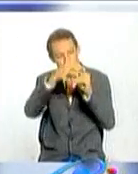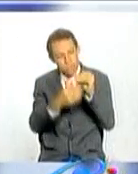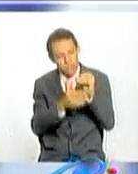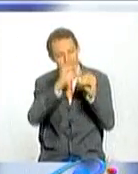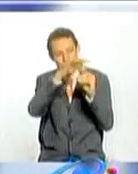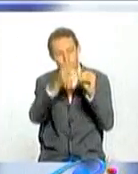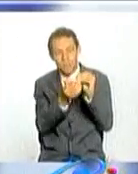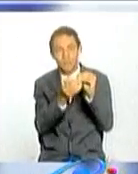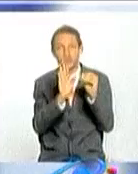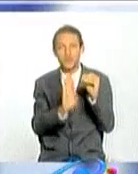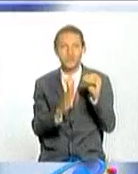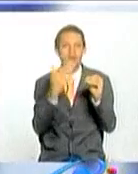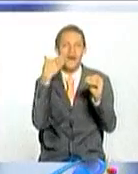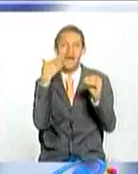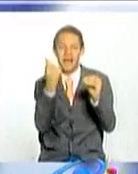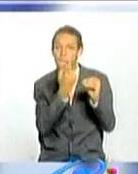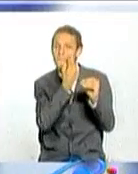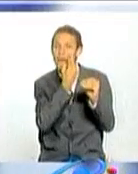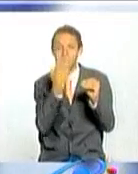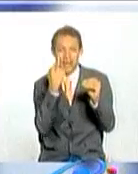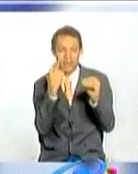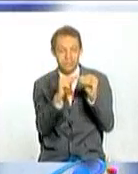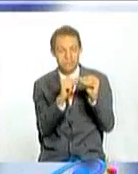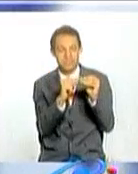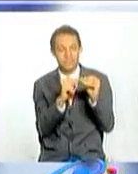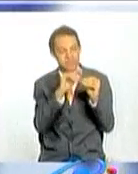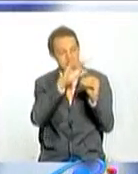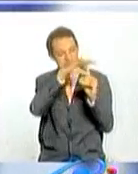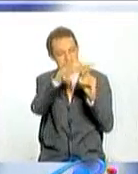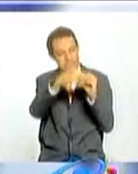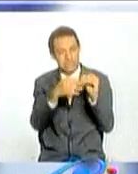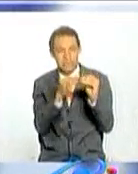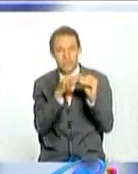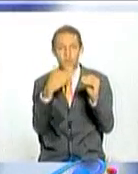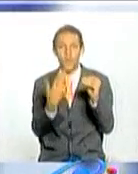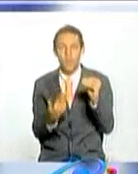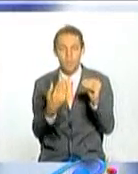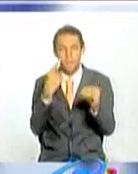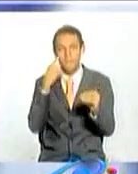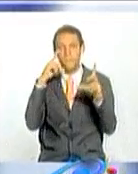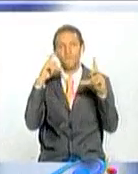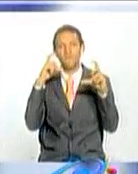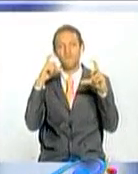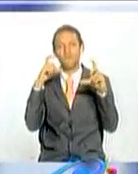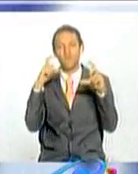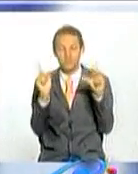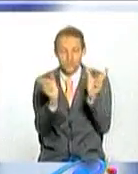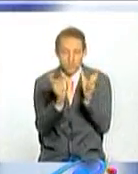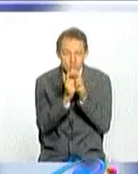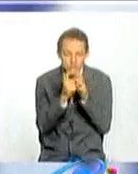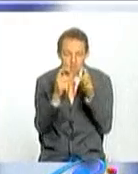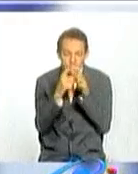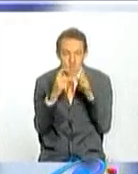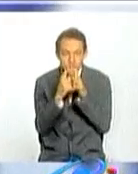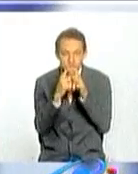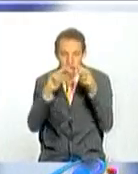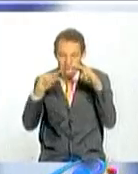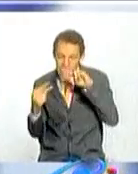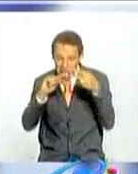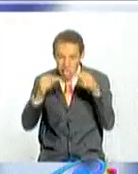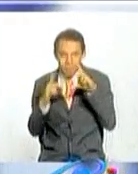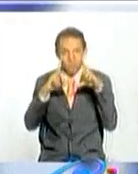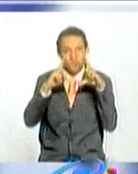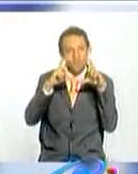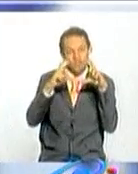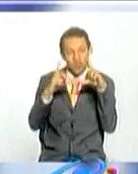una glándula normal, y vemos unas imágenes pequeñas que llamamos imágenes hipoecoicas difusas, que son los